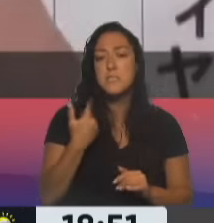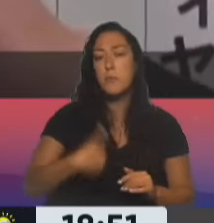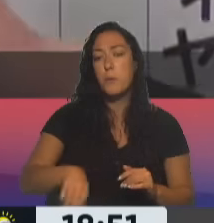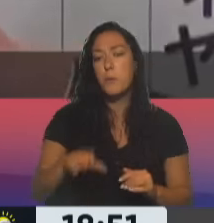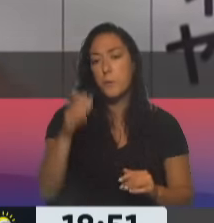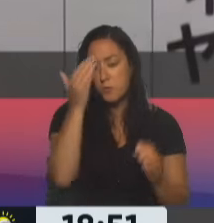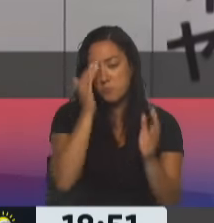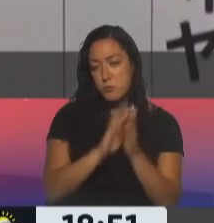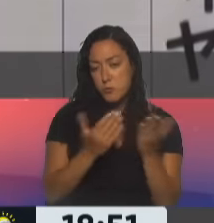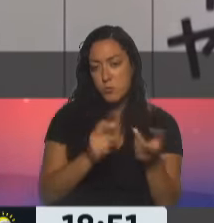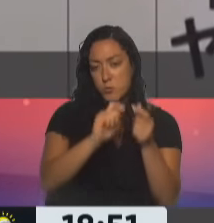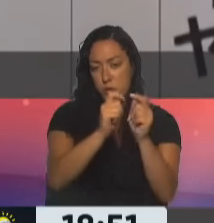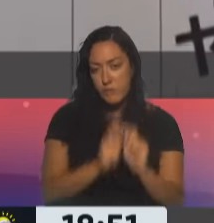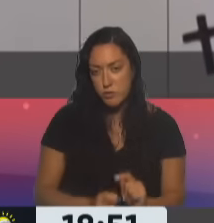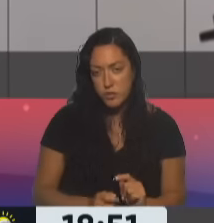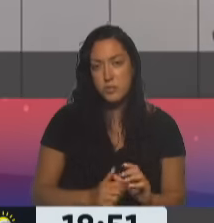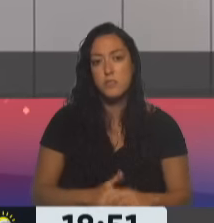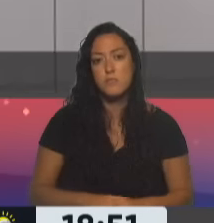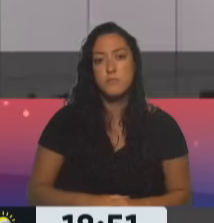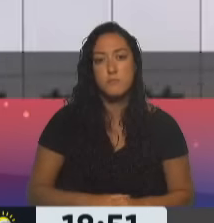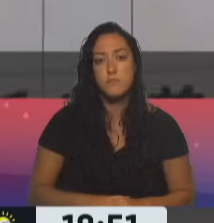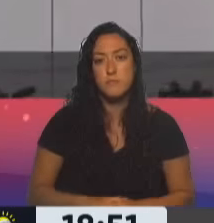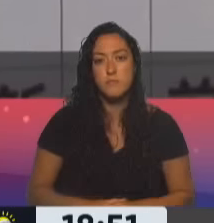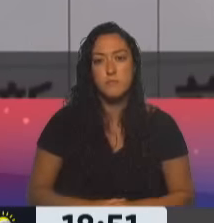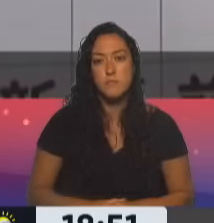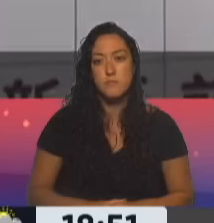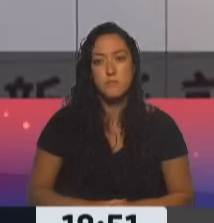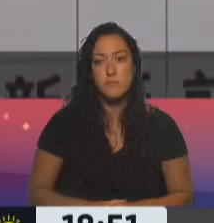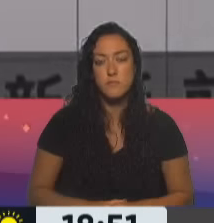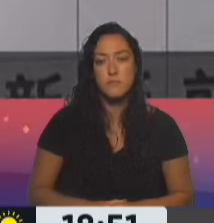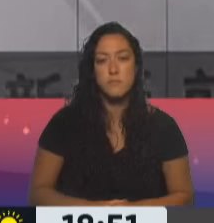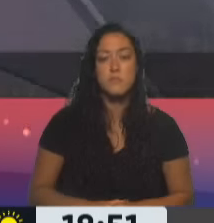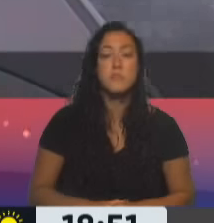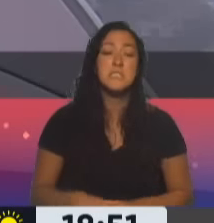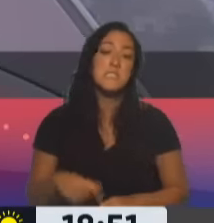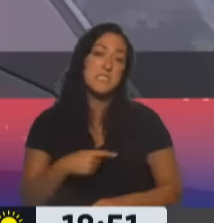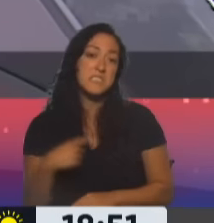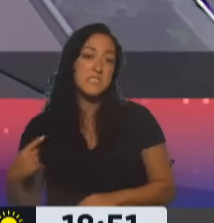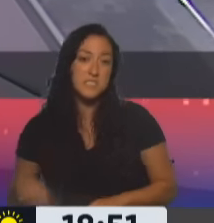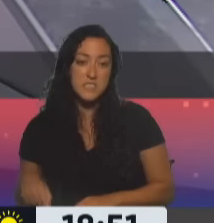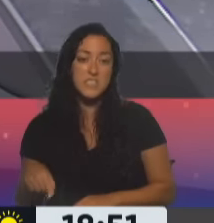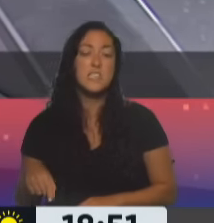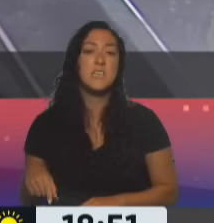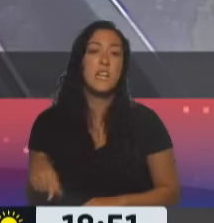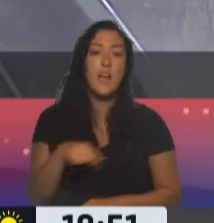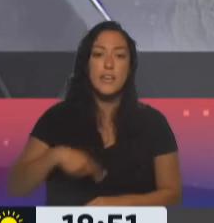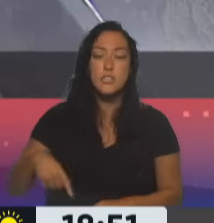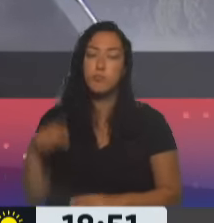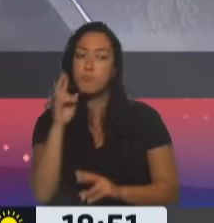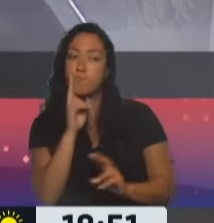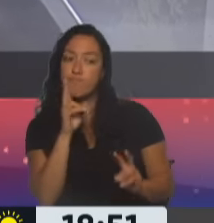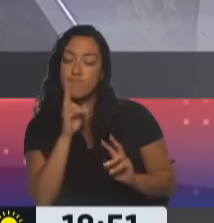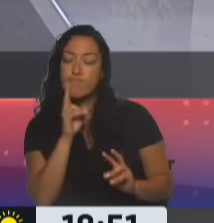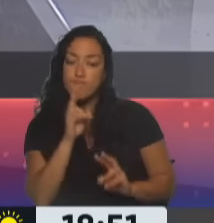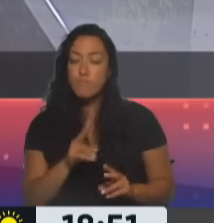a haber reformas en la Constitución. En tanto, China observa con mucha detención